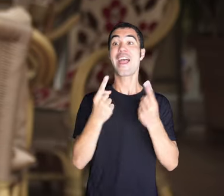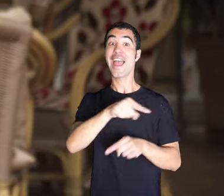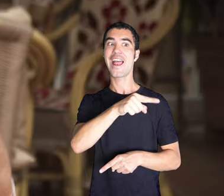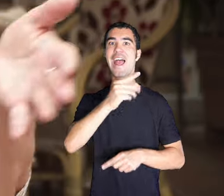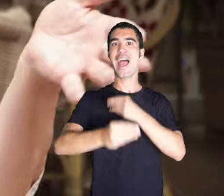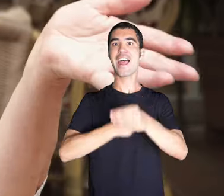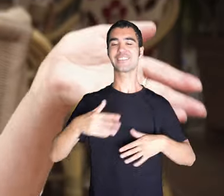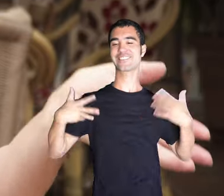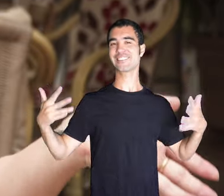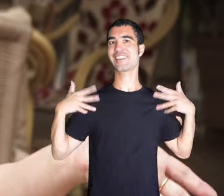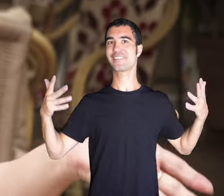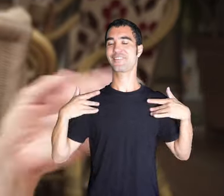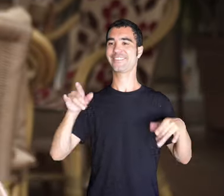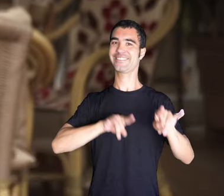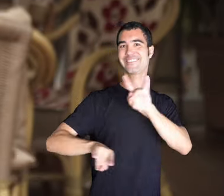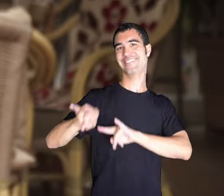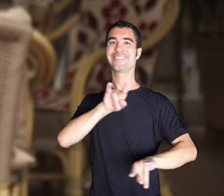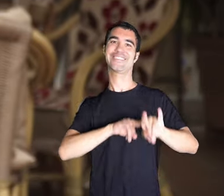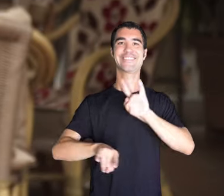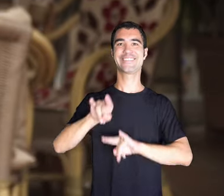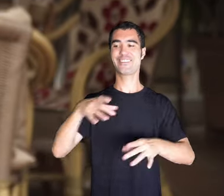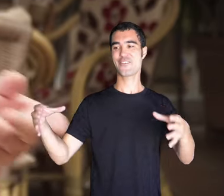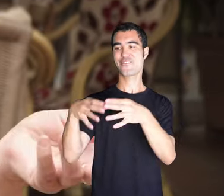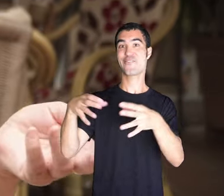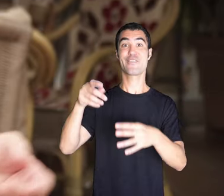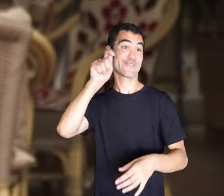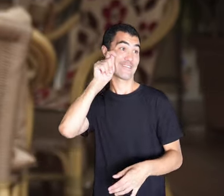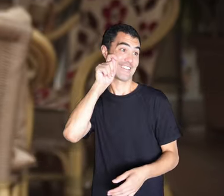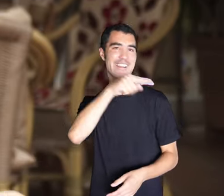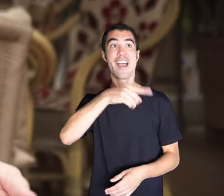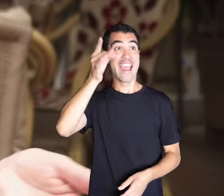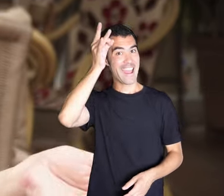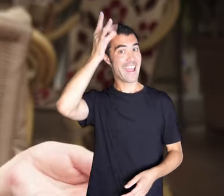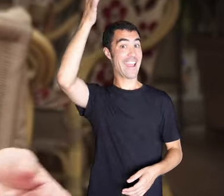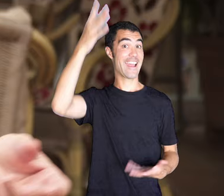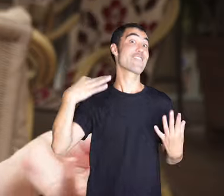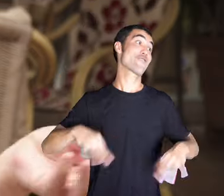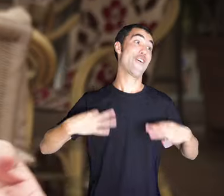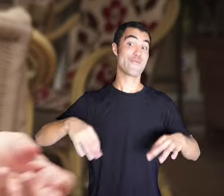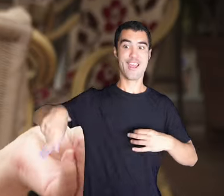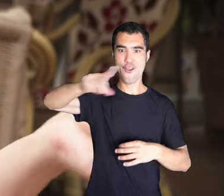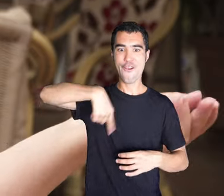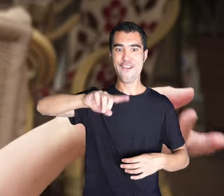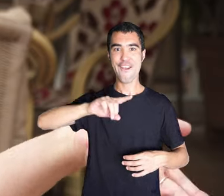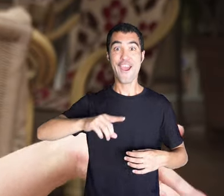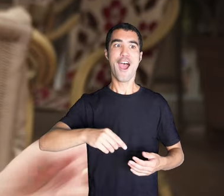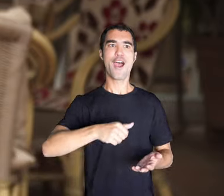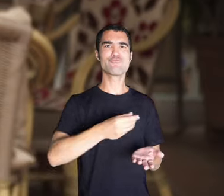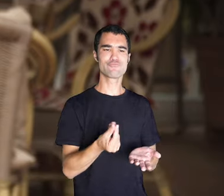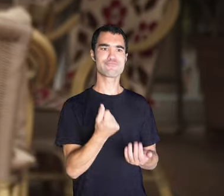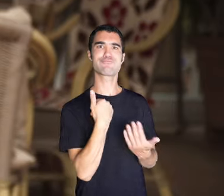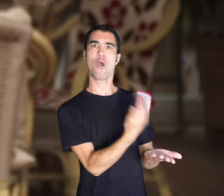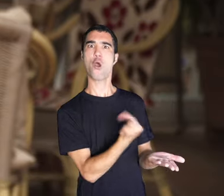simpatía del grupo, no tuvo mejor idea, porque desde luego después el grupo dejaba